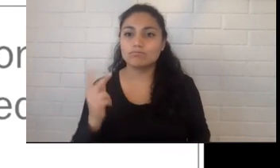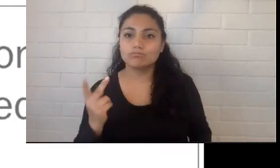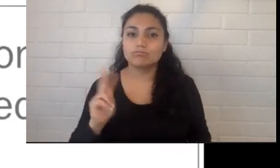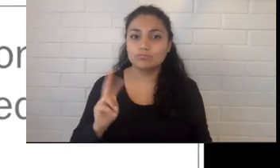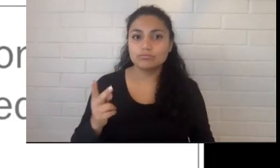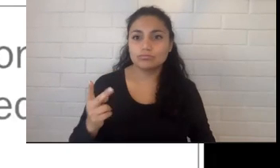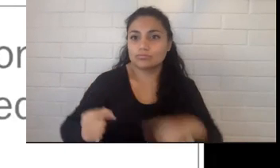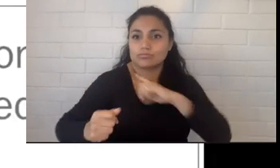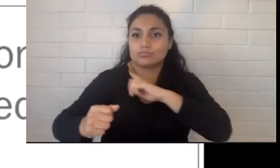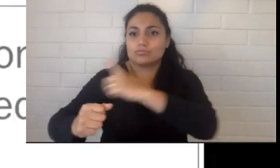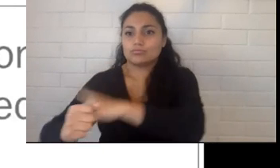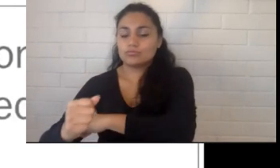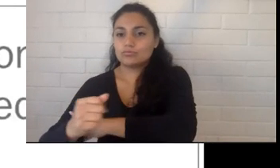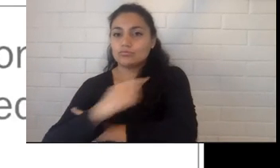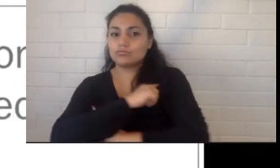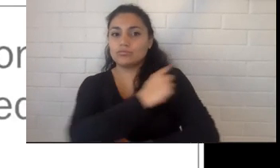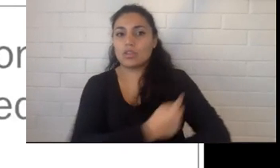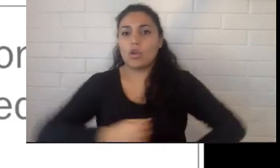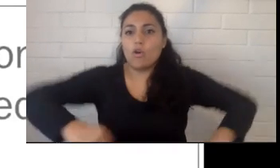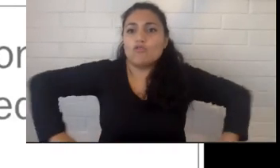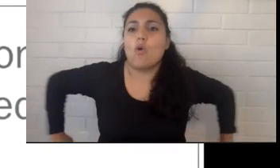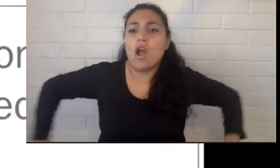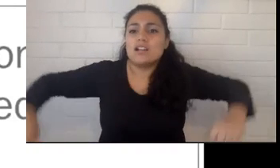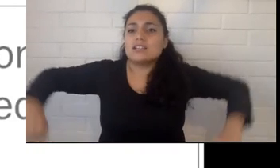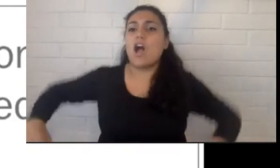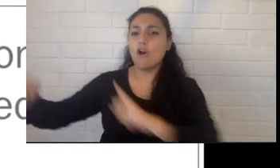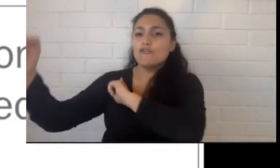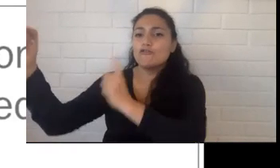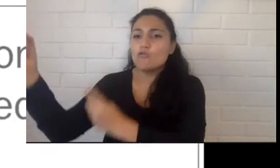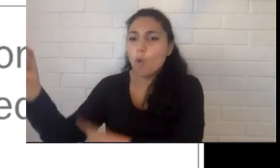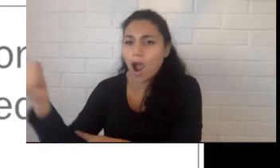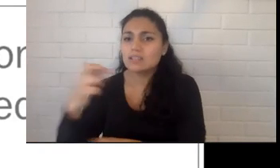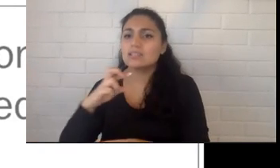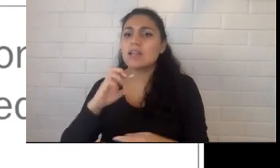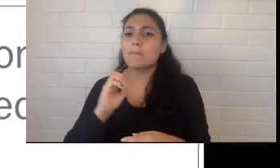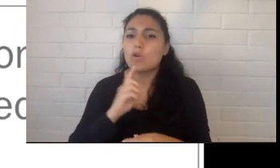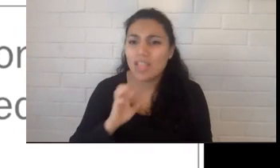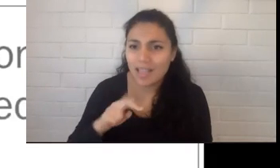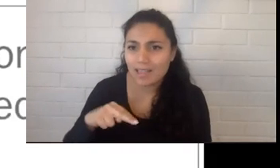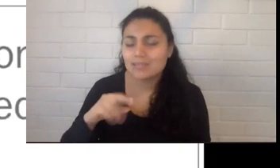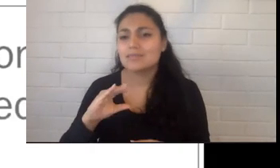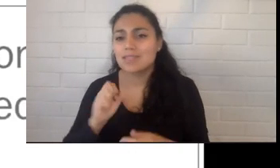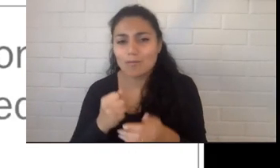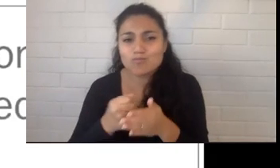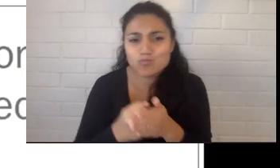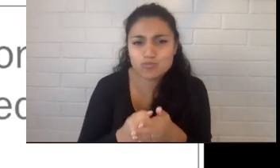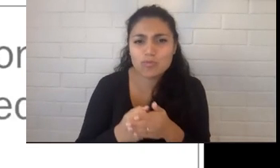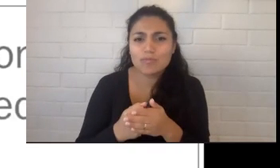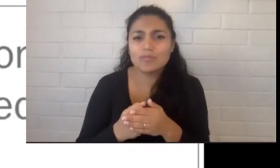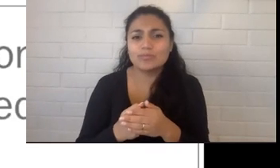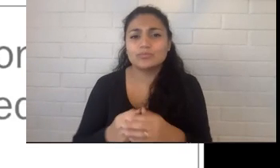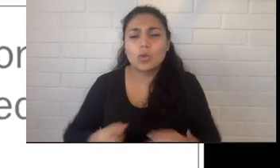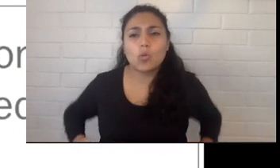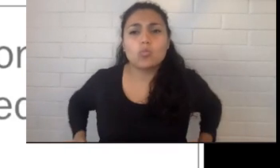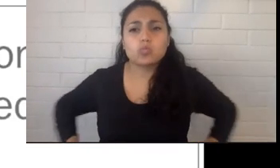de fuerza, estoy cambiando los brazos de potencia, los brazos de resistencia, estoy generando un torque distinto a